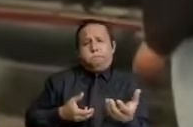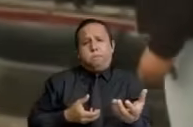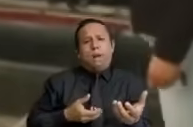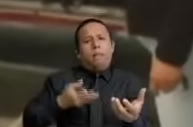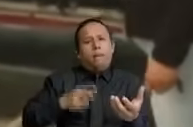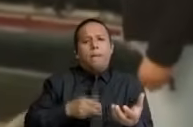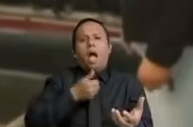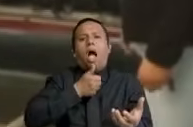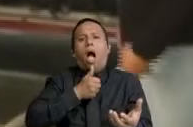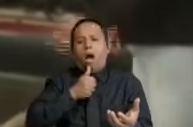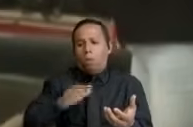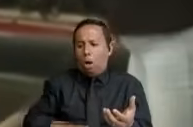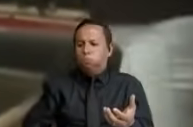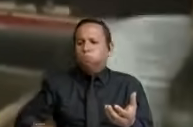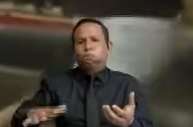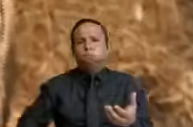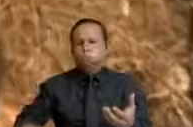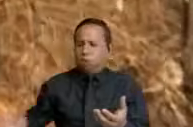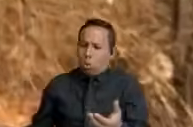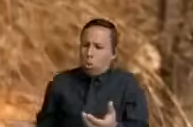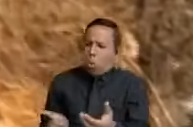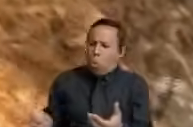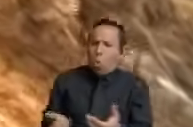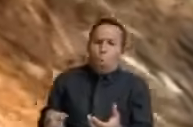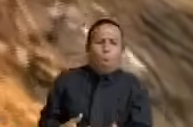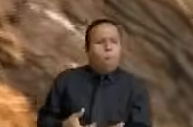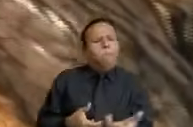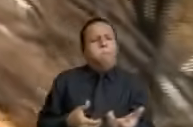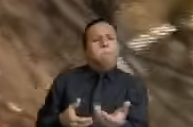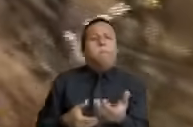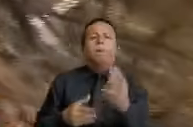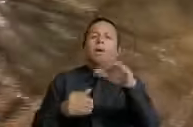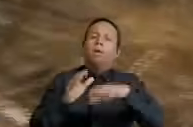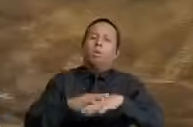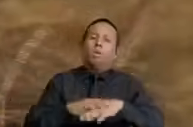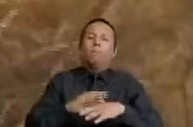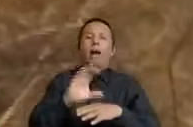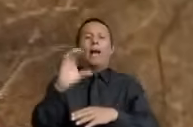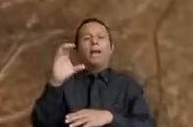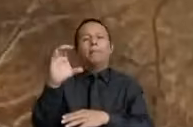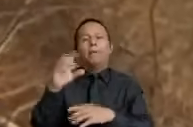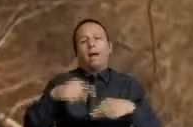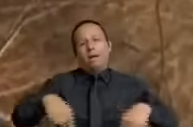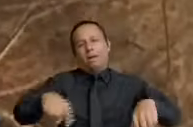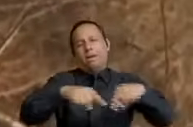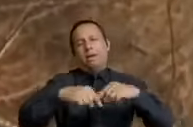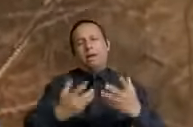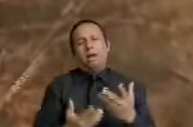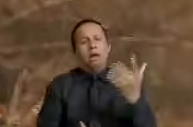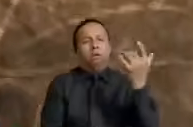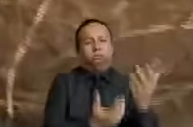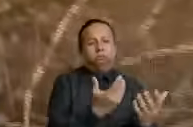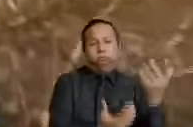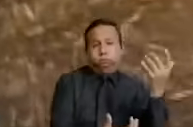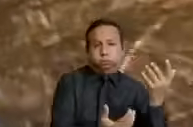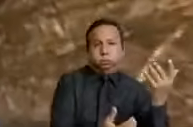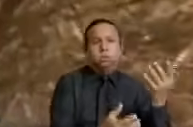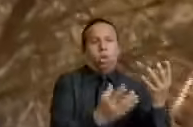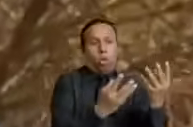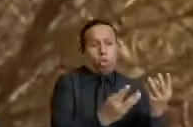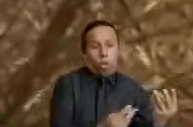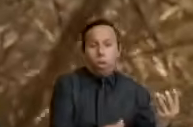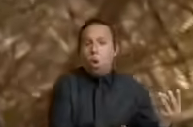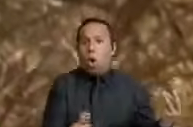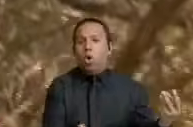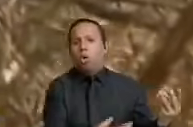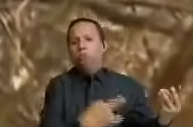vertientes de agua para apagar el fuego hay diferentes cambios de clima se prenden en diferentes lugares se trata de liquidar a lo máximo y